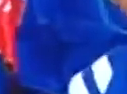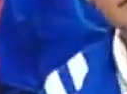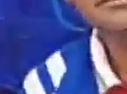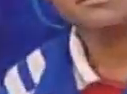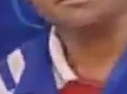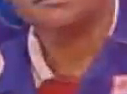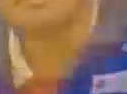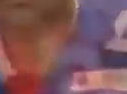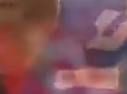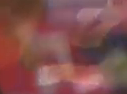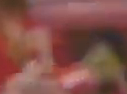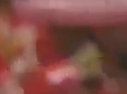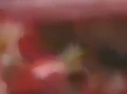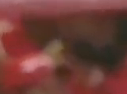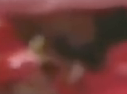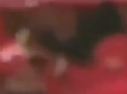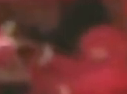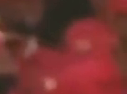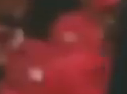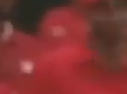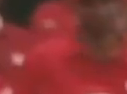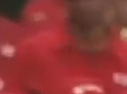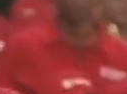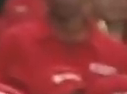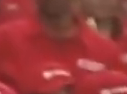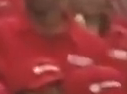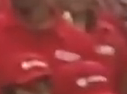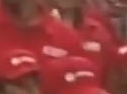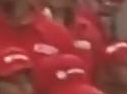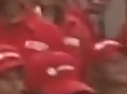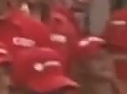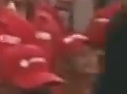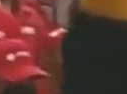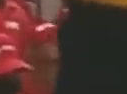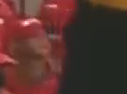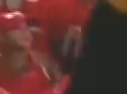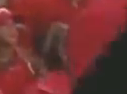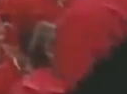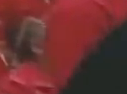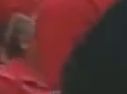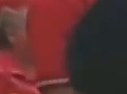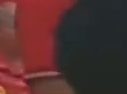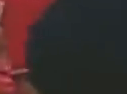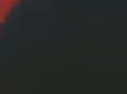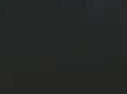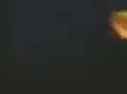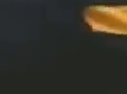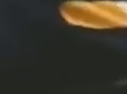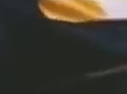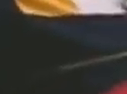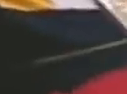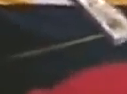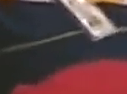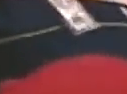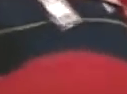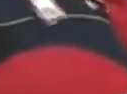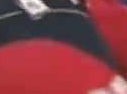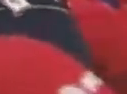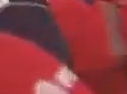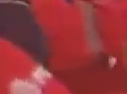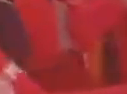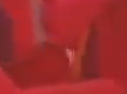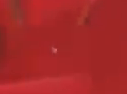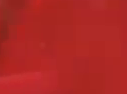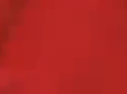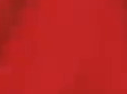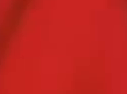oportunidad meses después al golpe petrolero. Una importante fecha que hay que recordar también, sobre